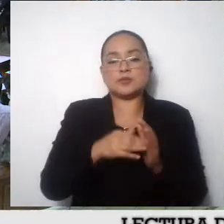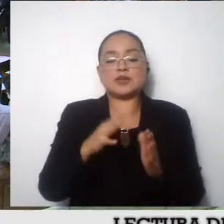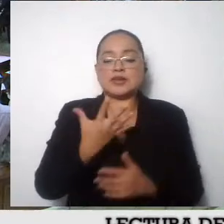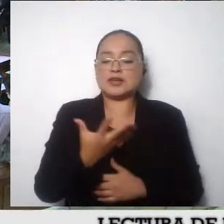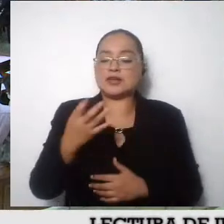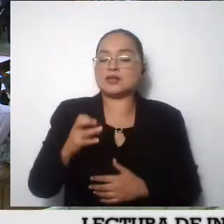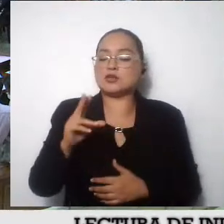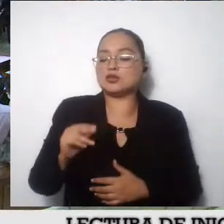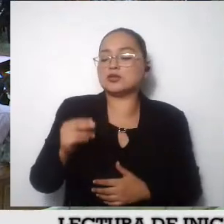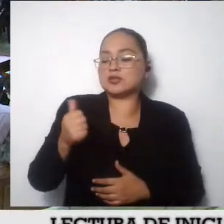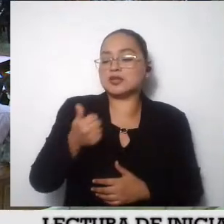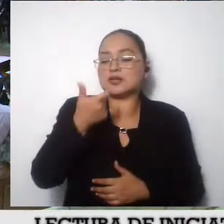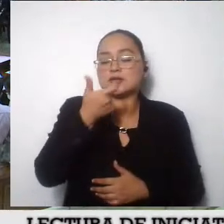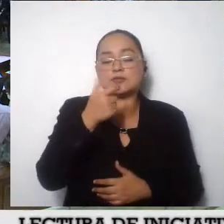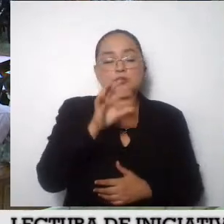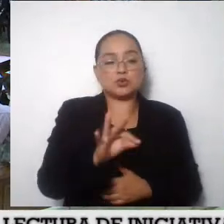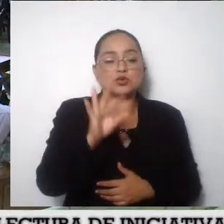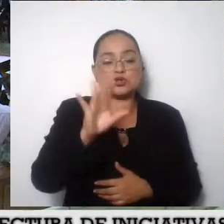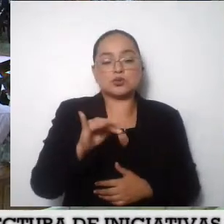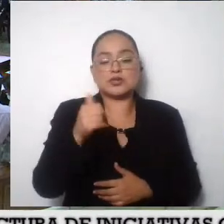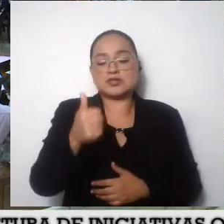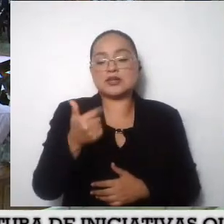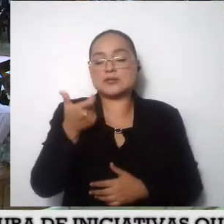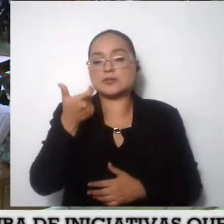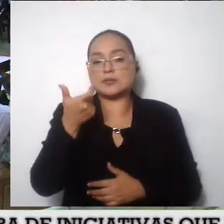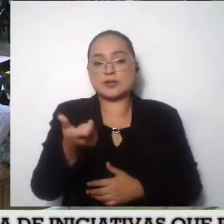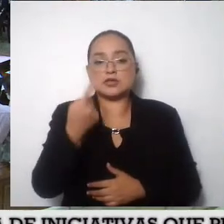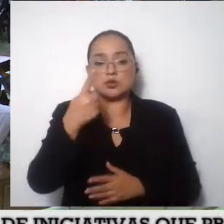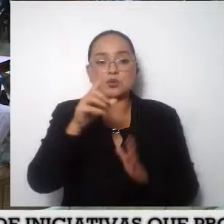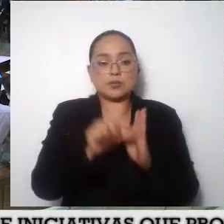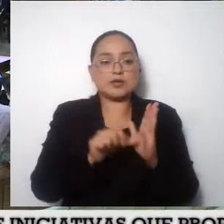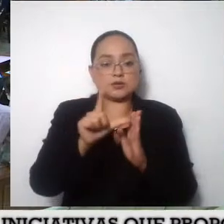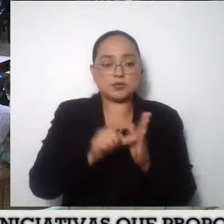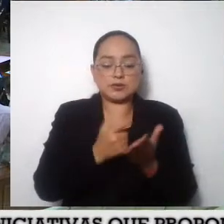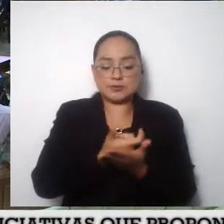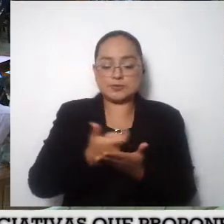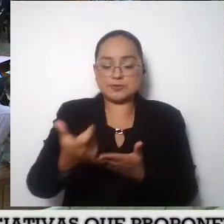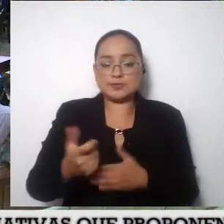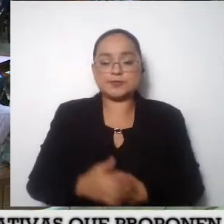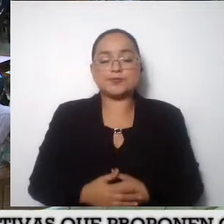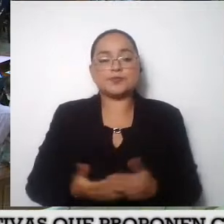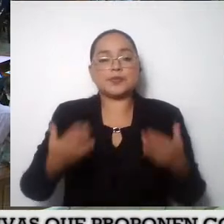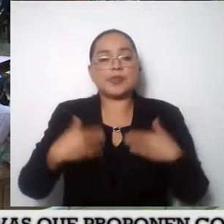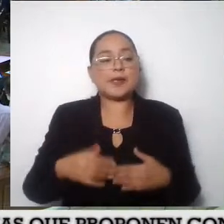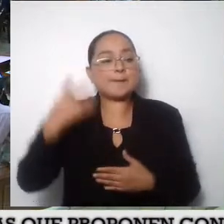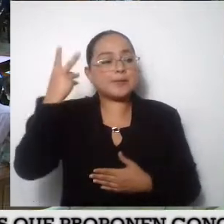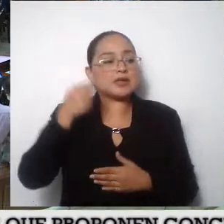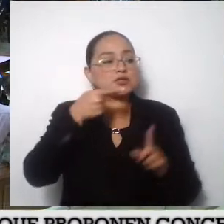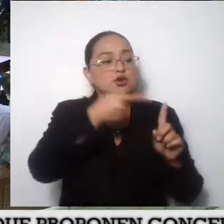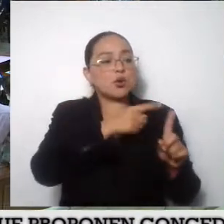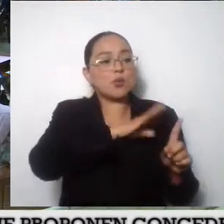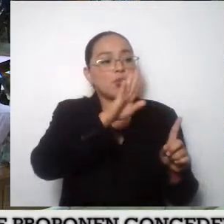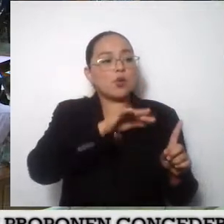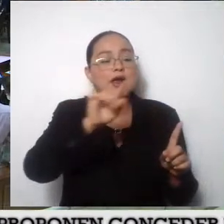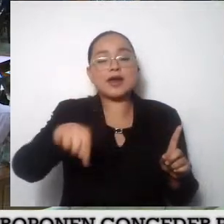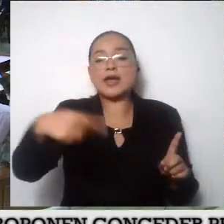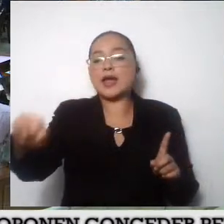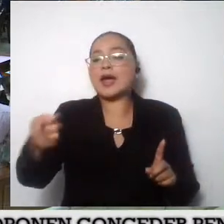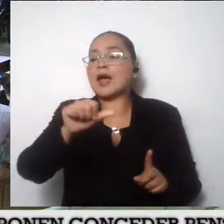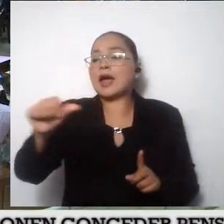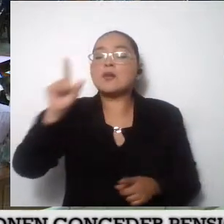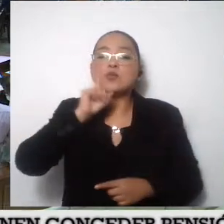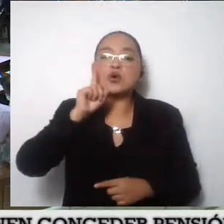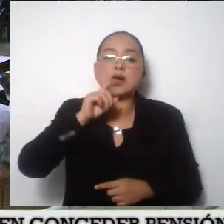14,586.56 pesos mensuales. Pensión por muerte a la ciudadana María